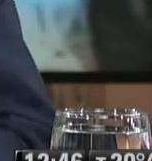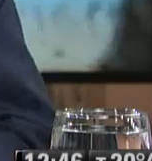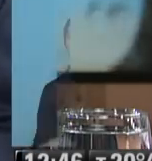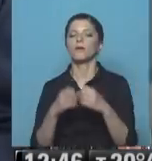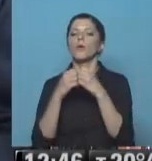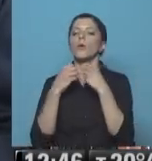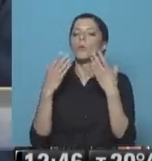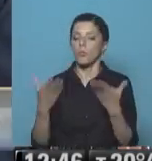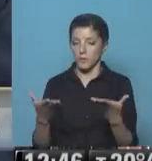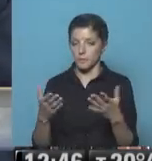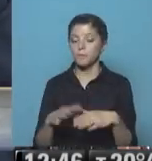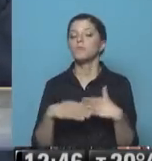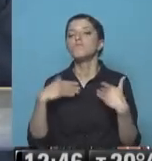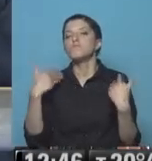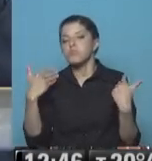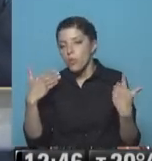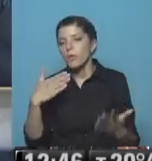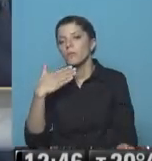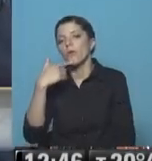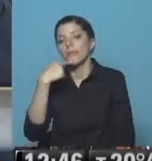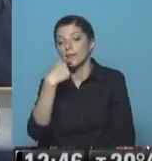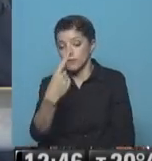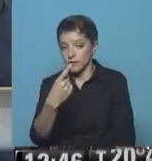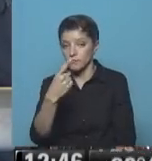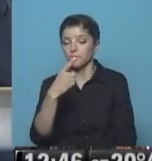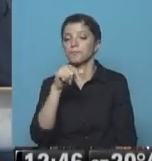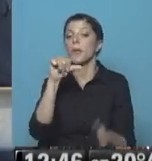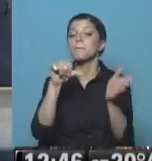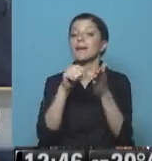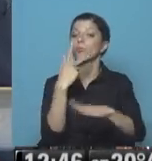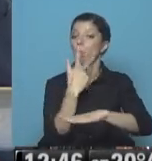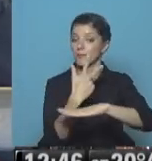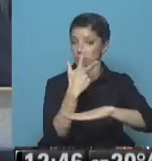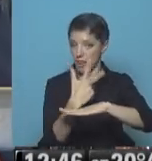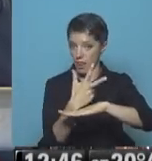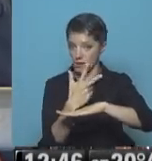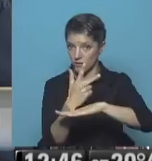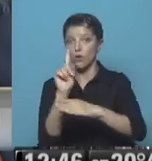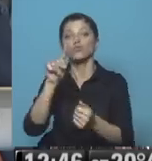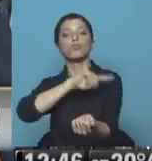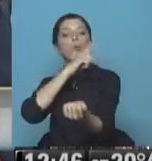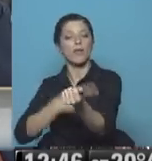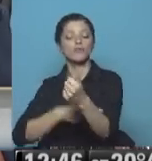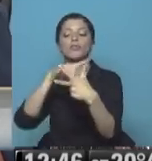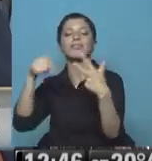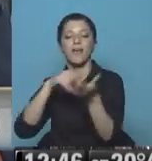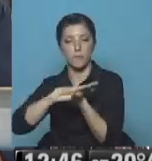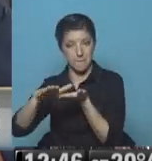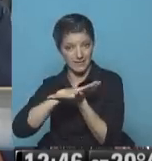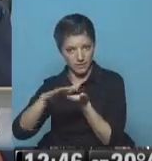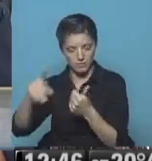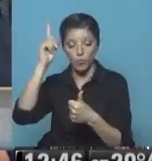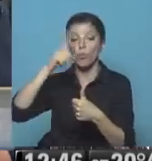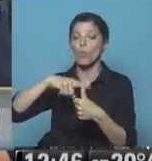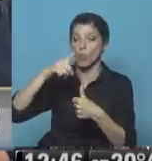Bueno, se puede decir que Guatemala está, el poder en Guatemala está basado en tres pilares. Uno